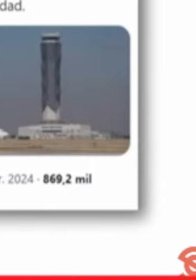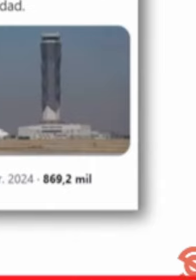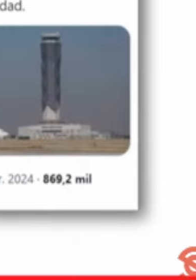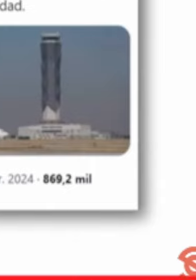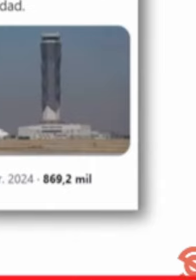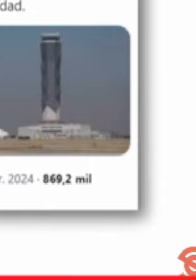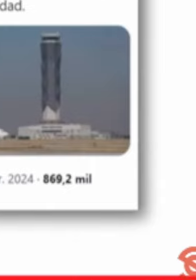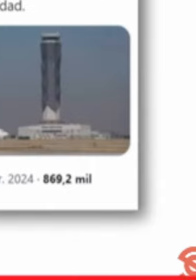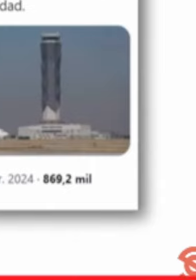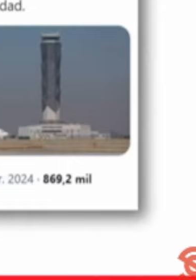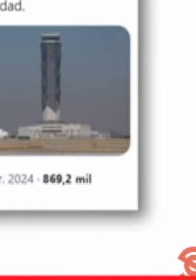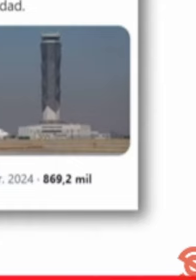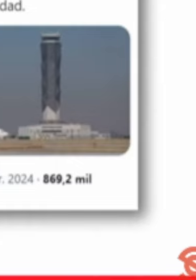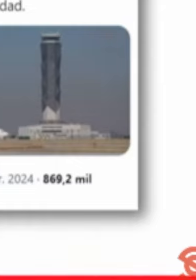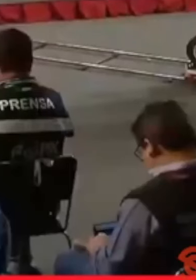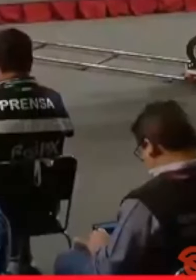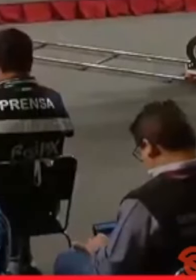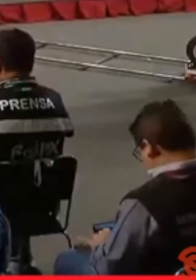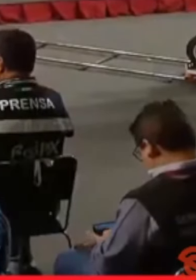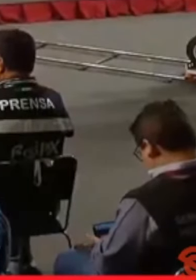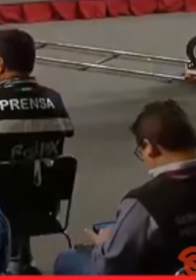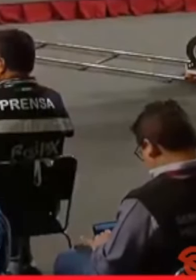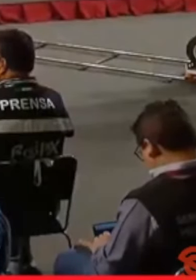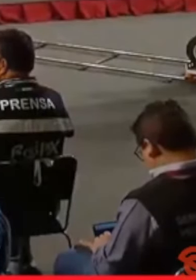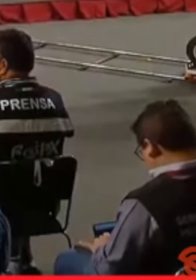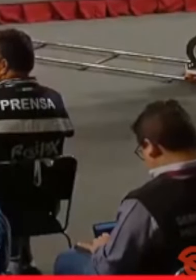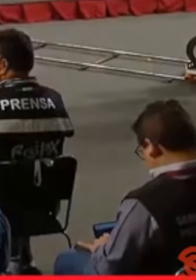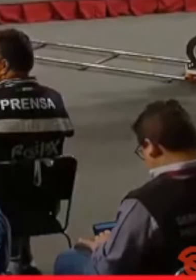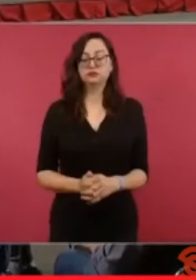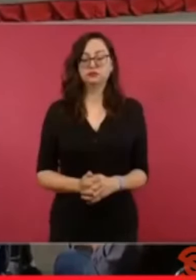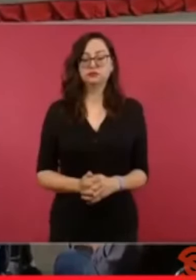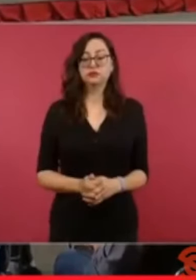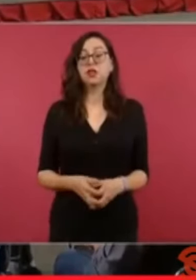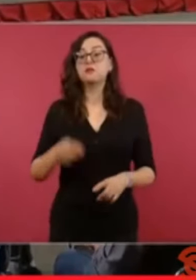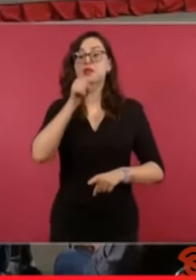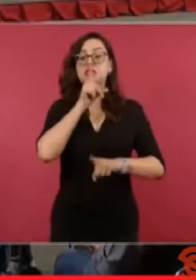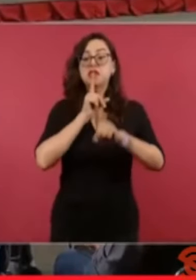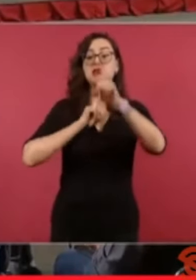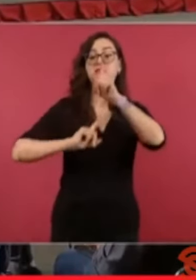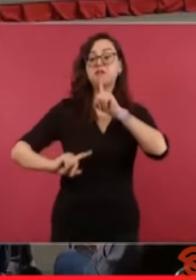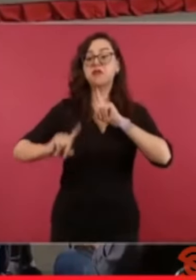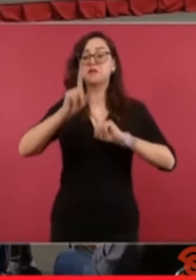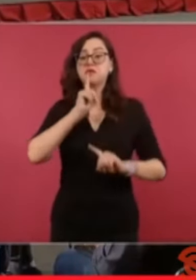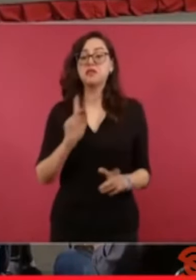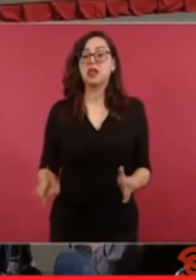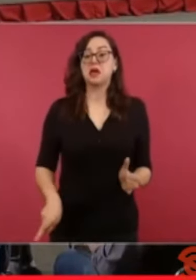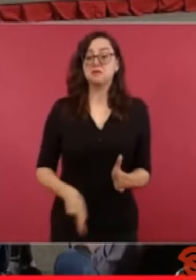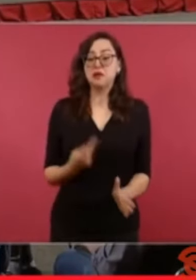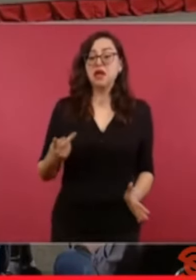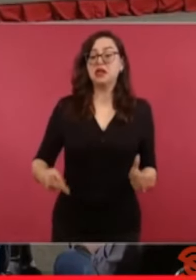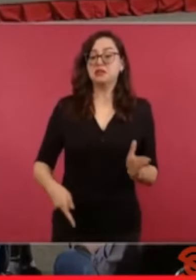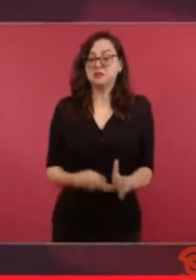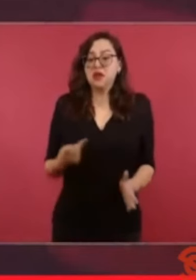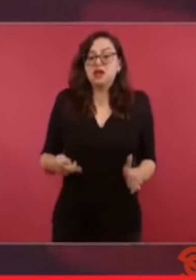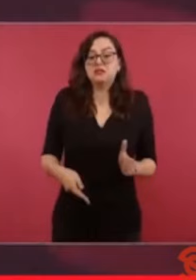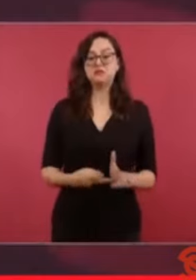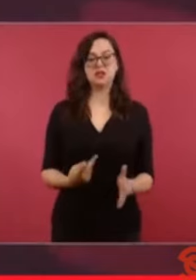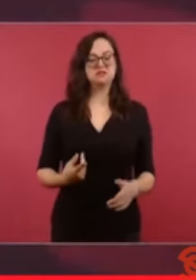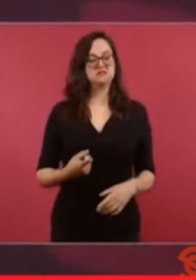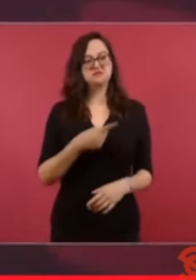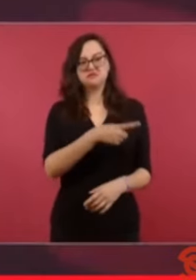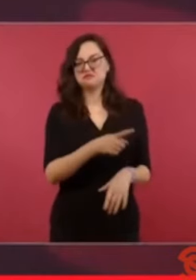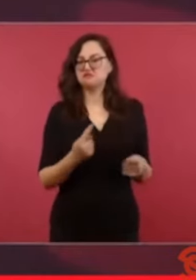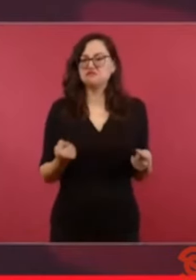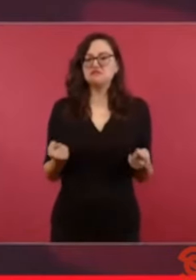de volar. El más nuevo intento, la nueva mentira, fue que Aeroméxico sacaba sus vuelos del Aeropuerto Internacional